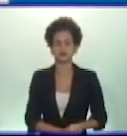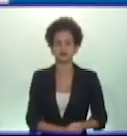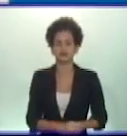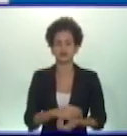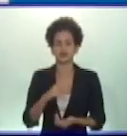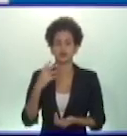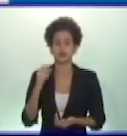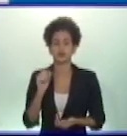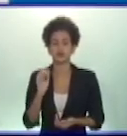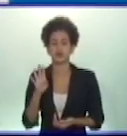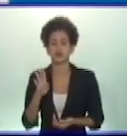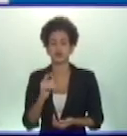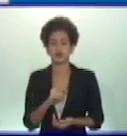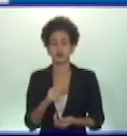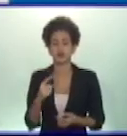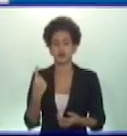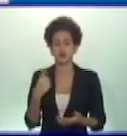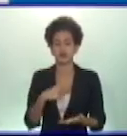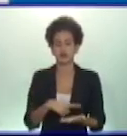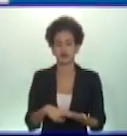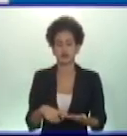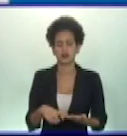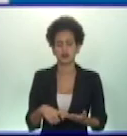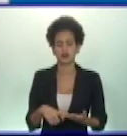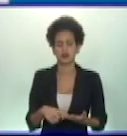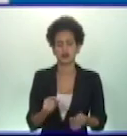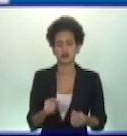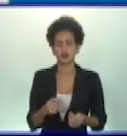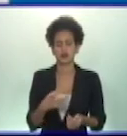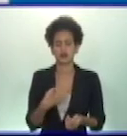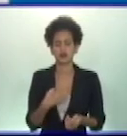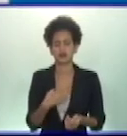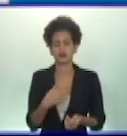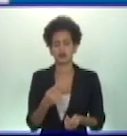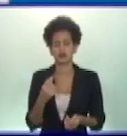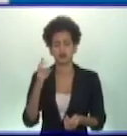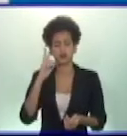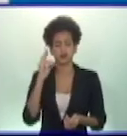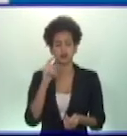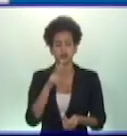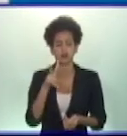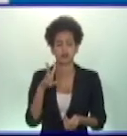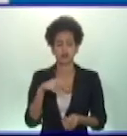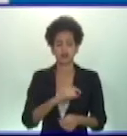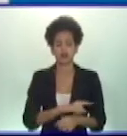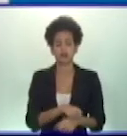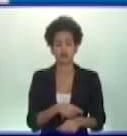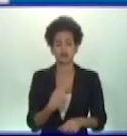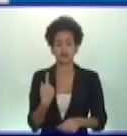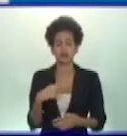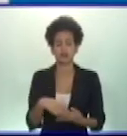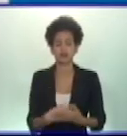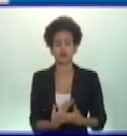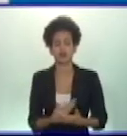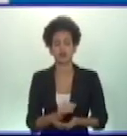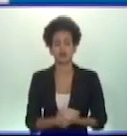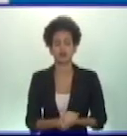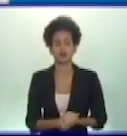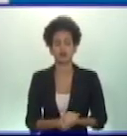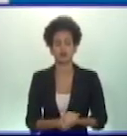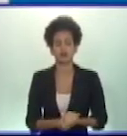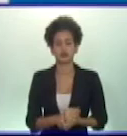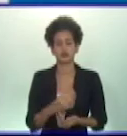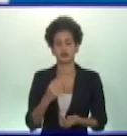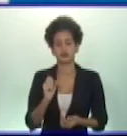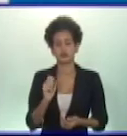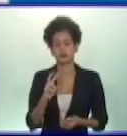una semana igual a 24 horas? Recuerden que 24 horas es un día y una semana tiene 7 días. Por lo tanto, 24 horas